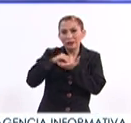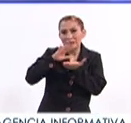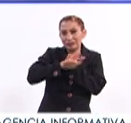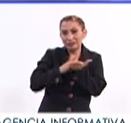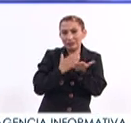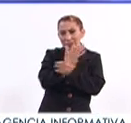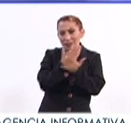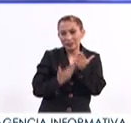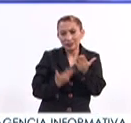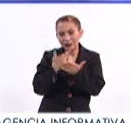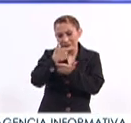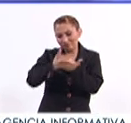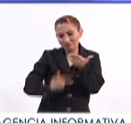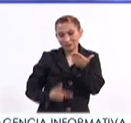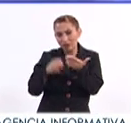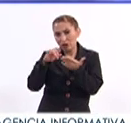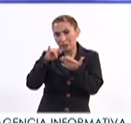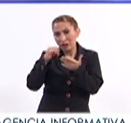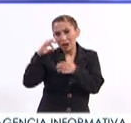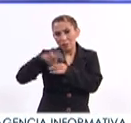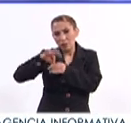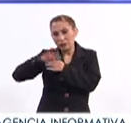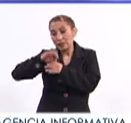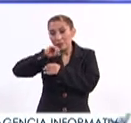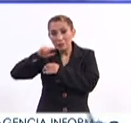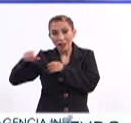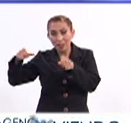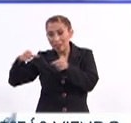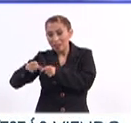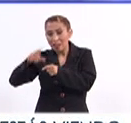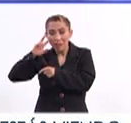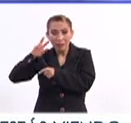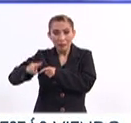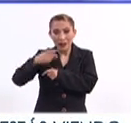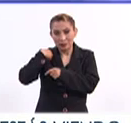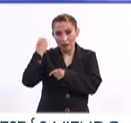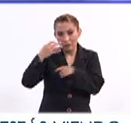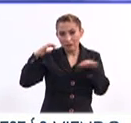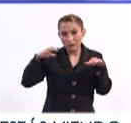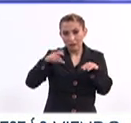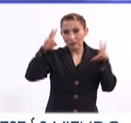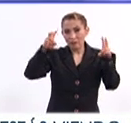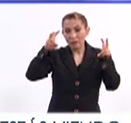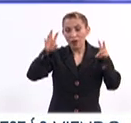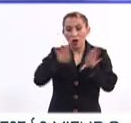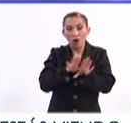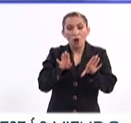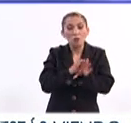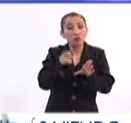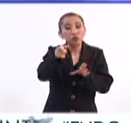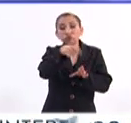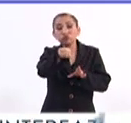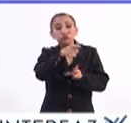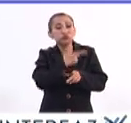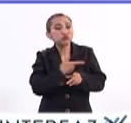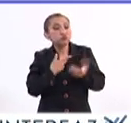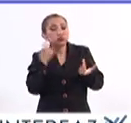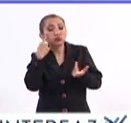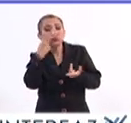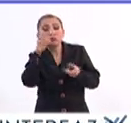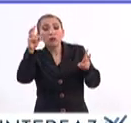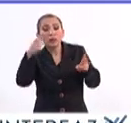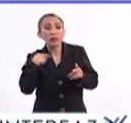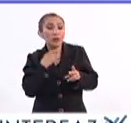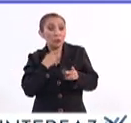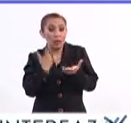de registro en el listado nominal y la votación. Y a su vez también vamos a tener este foro también de pues ver cómo les gustaría, cómo ven el tema